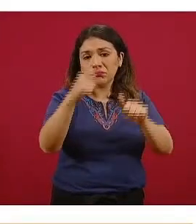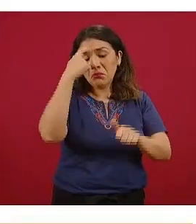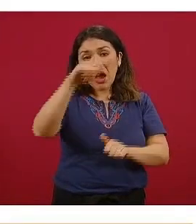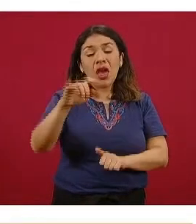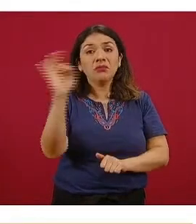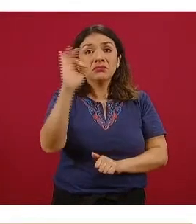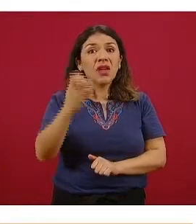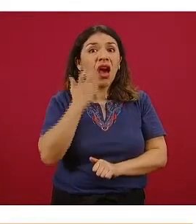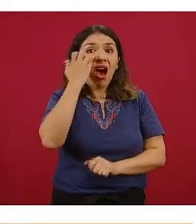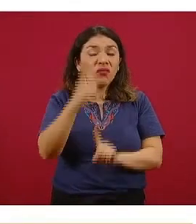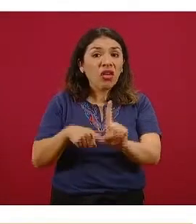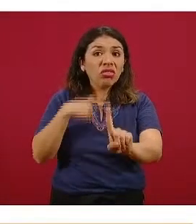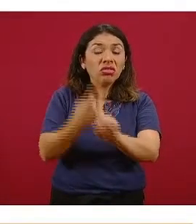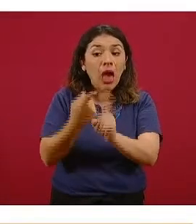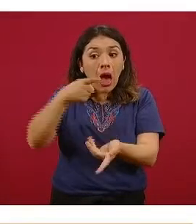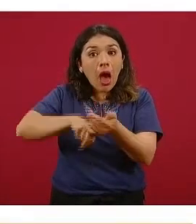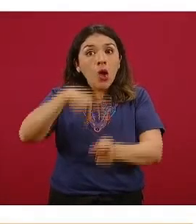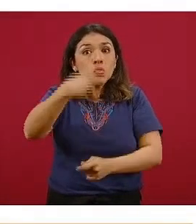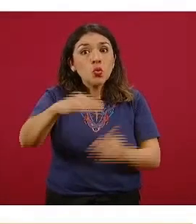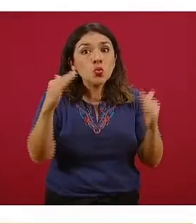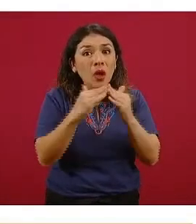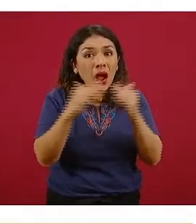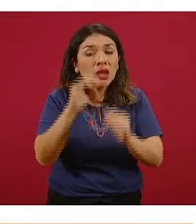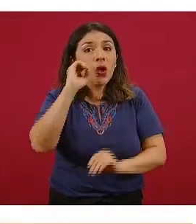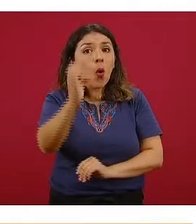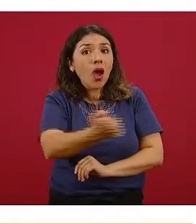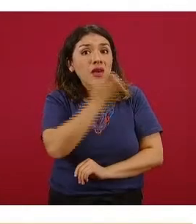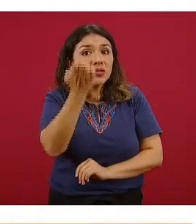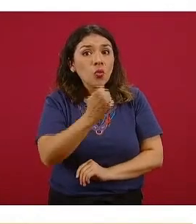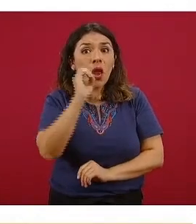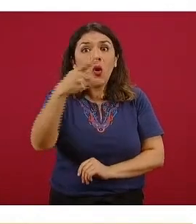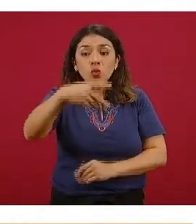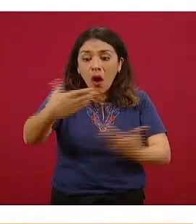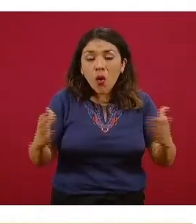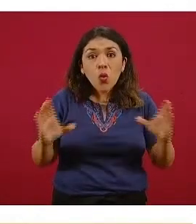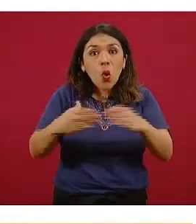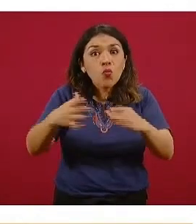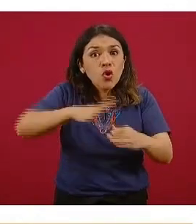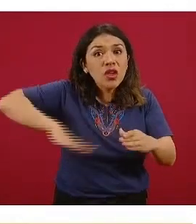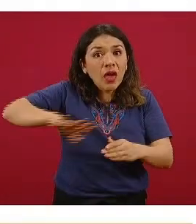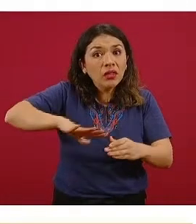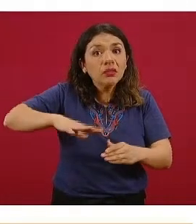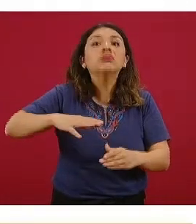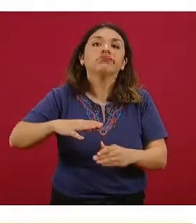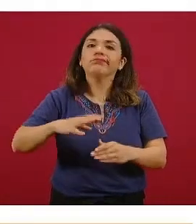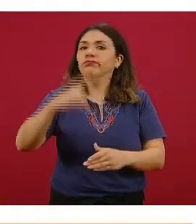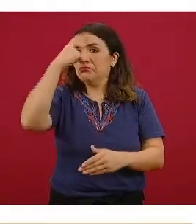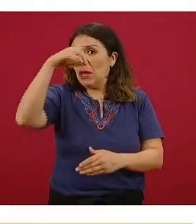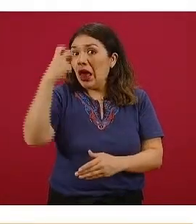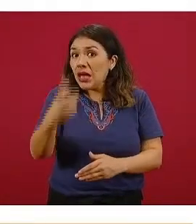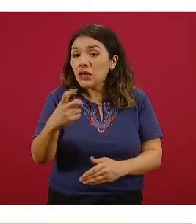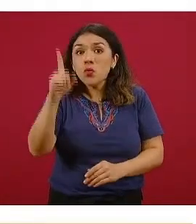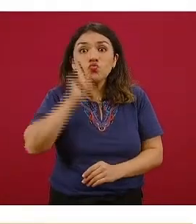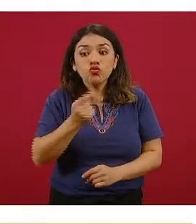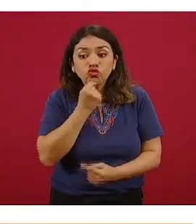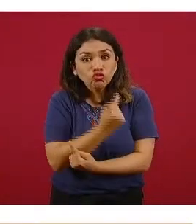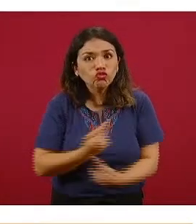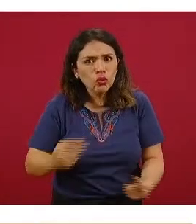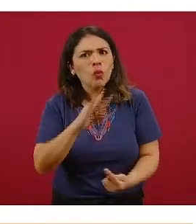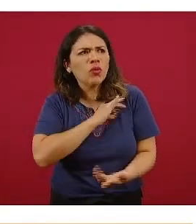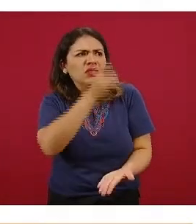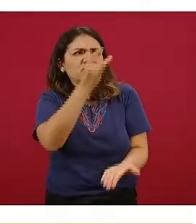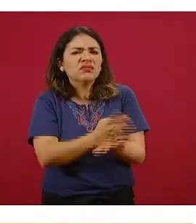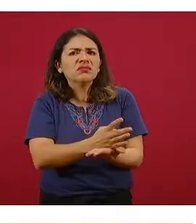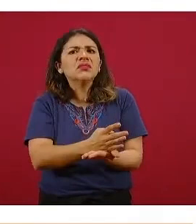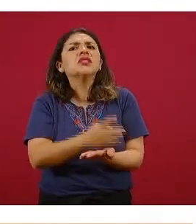abuso sexual en el hogar, en la escuela y en la comunidad, para que las propias niñas